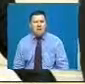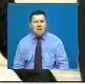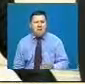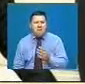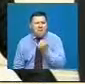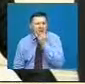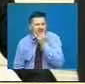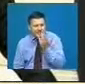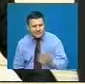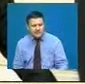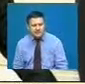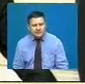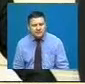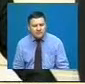razón.